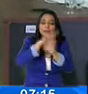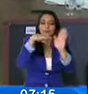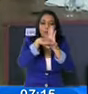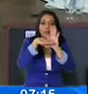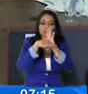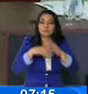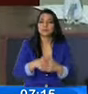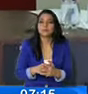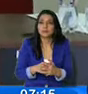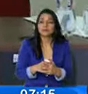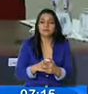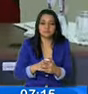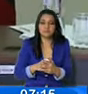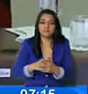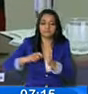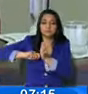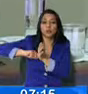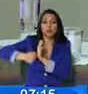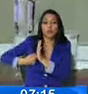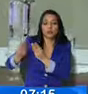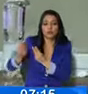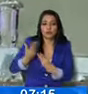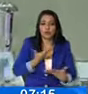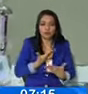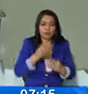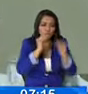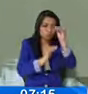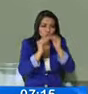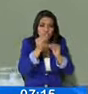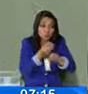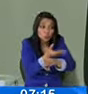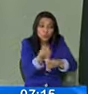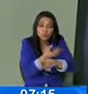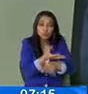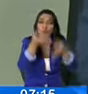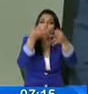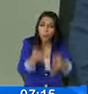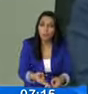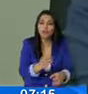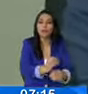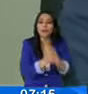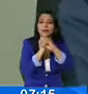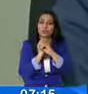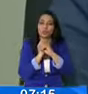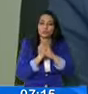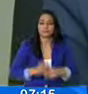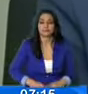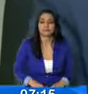Las recomendaciones que se establecen en el informe son de obligatorio cumplimiento e inapelables. En Quito informó Adriana.